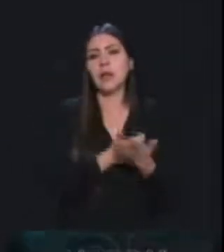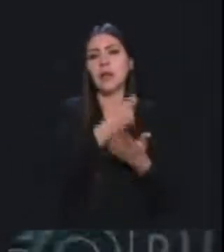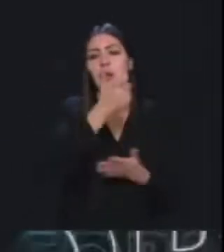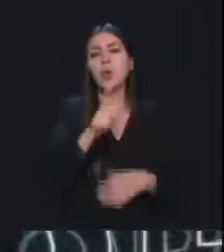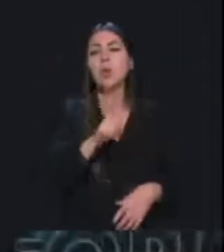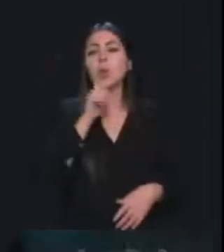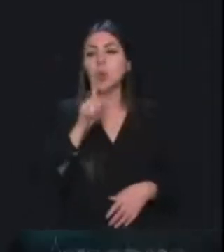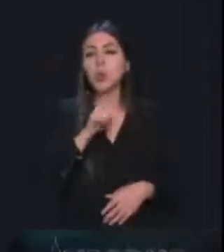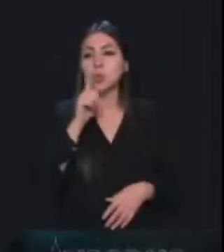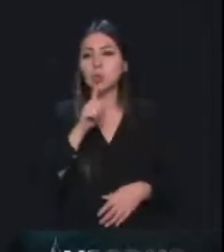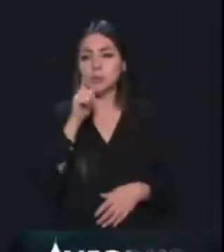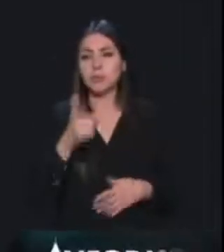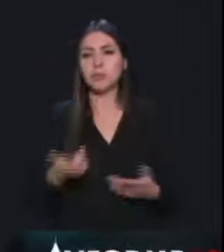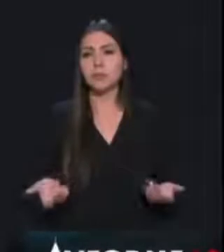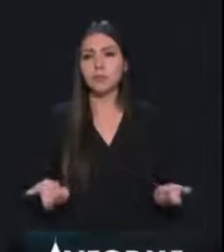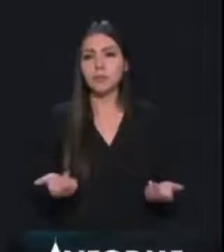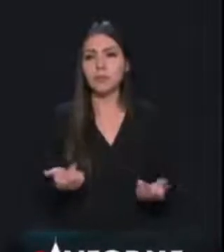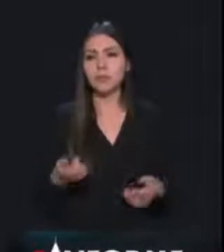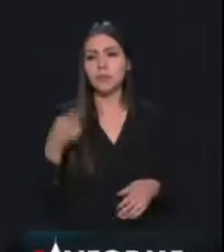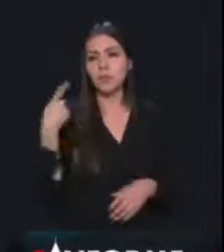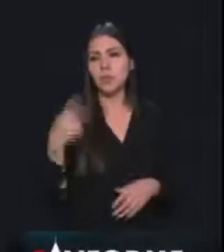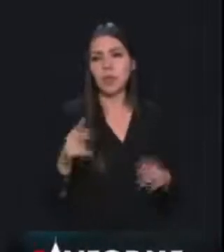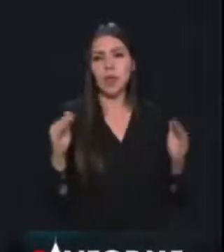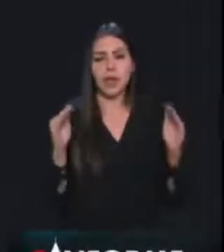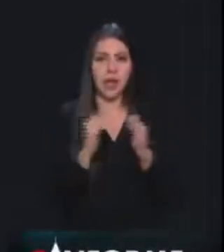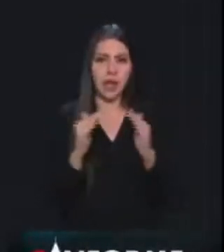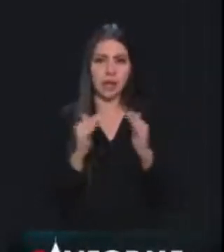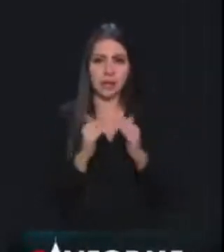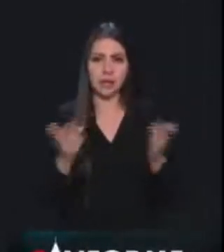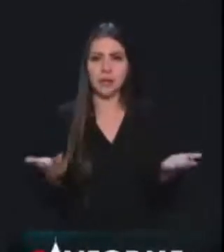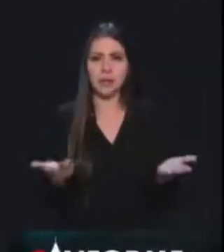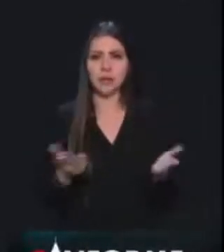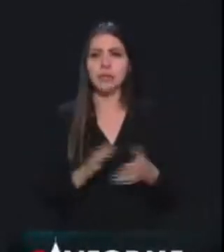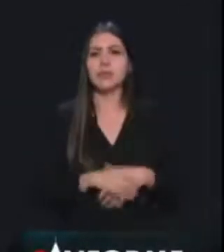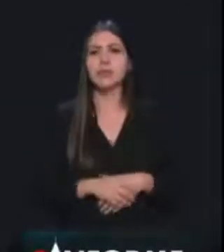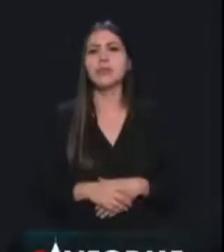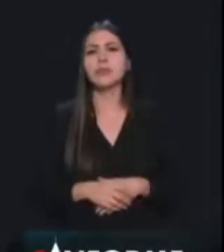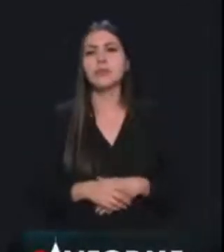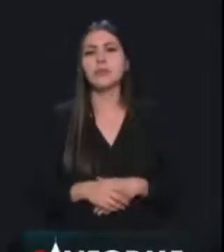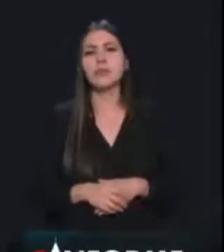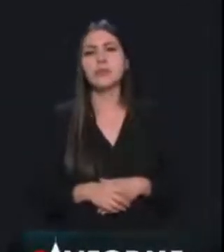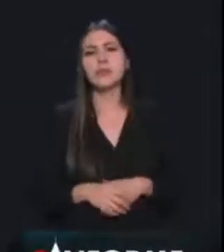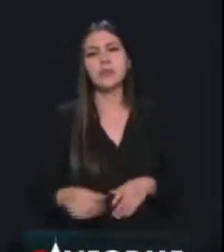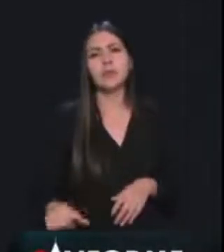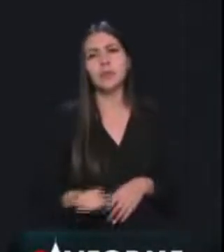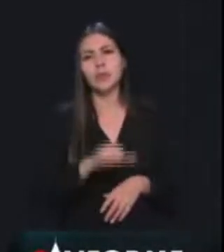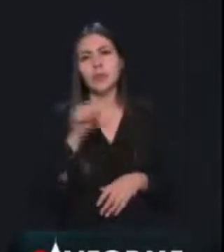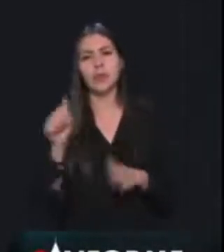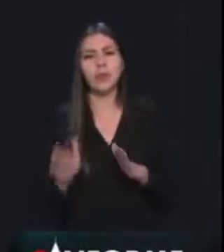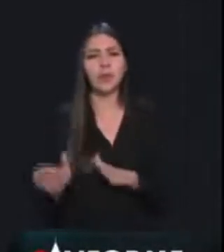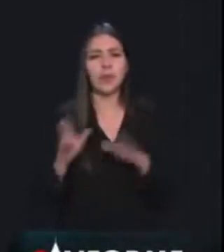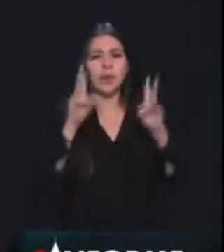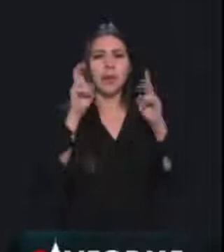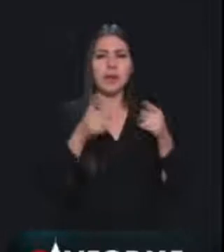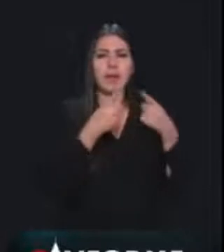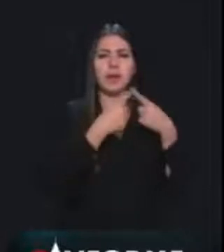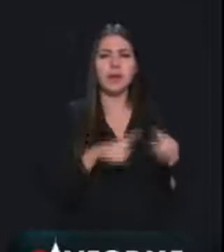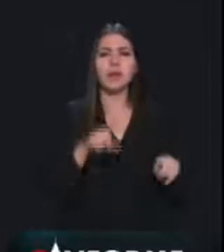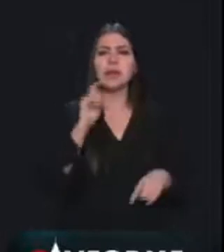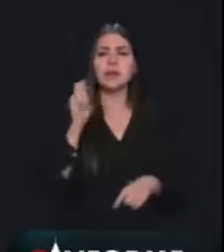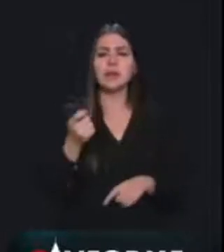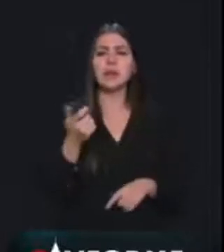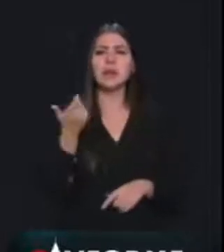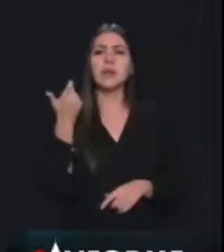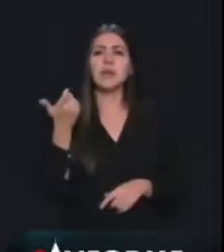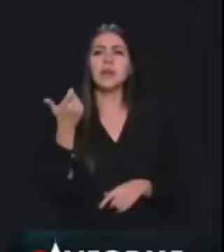luz de la casa, ¿no? En términos muy básicos. Otro tema y otro debate diferente es en los costos de